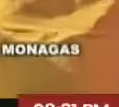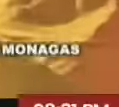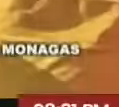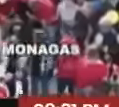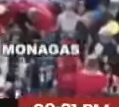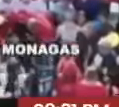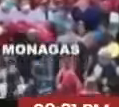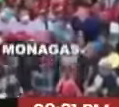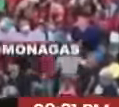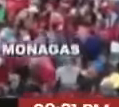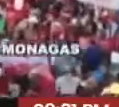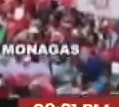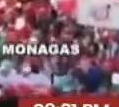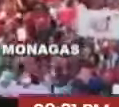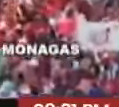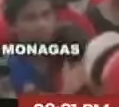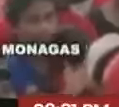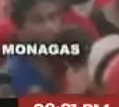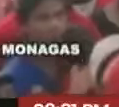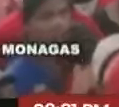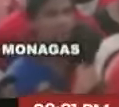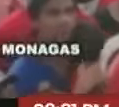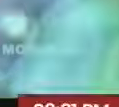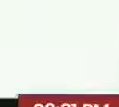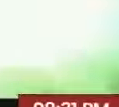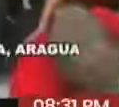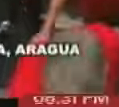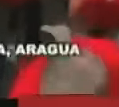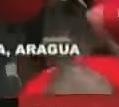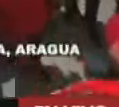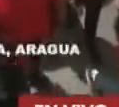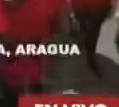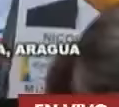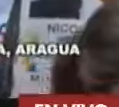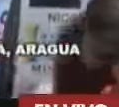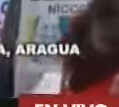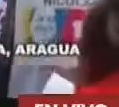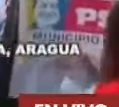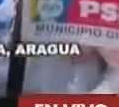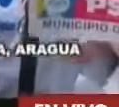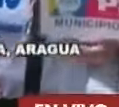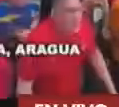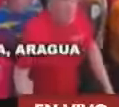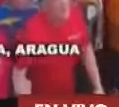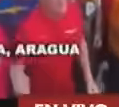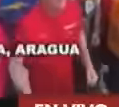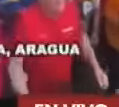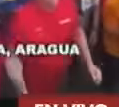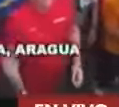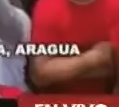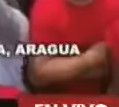Un pueblo digno y trabajador luchando por la patria. Con Maduro